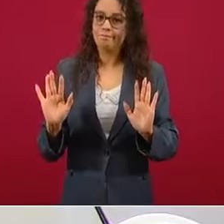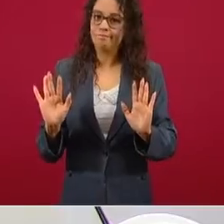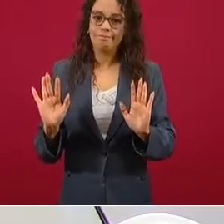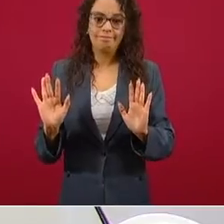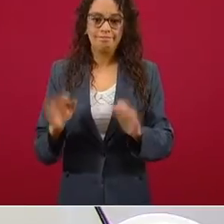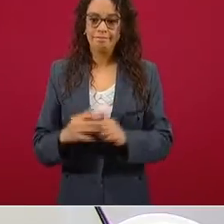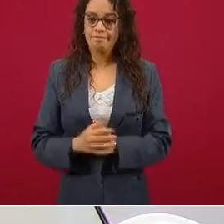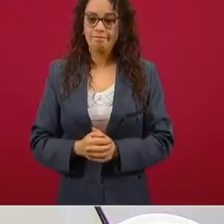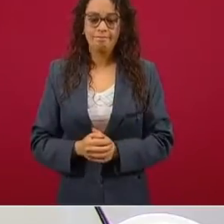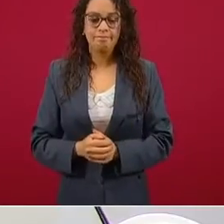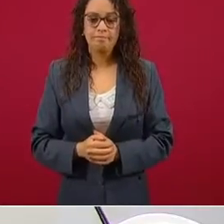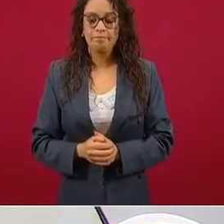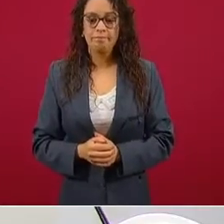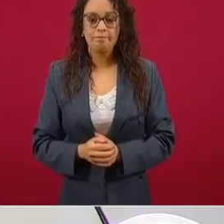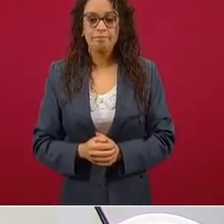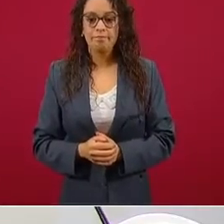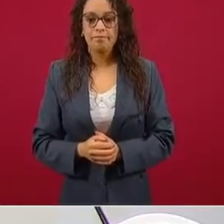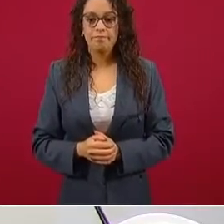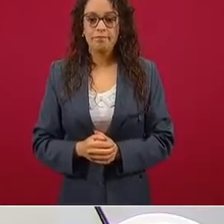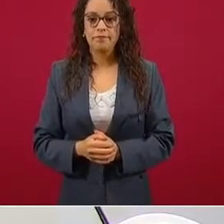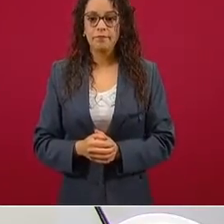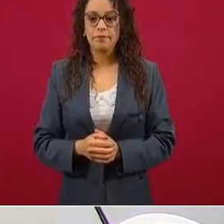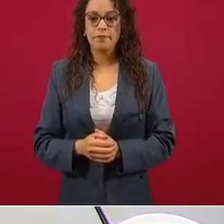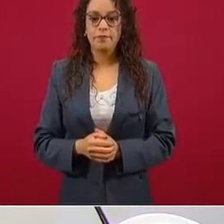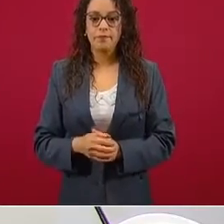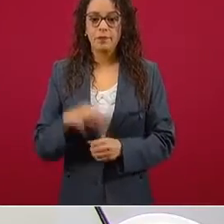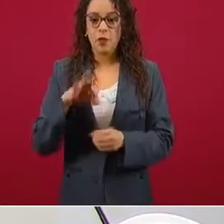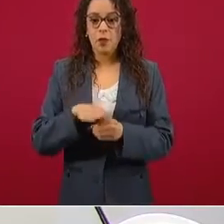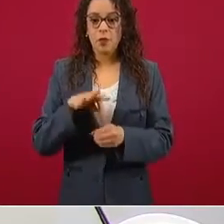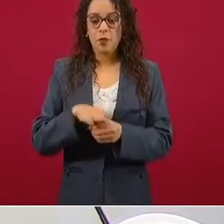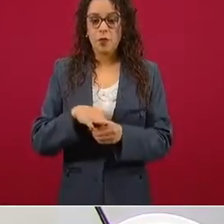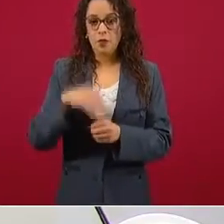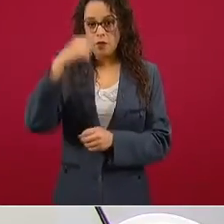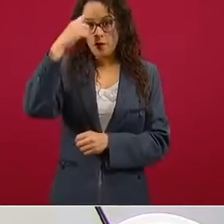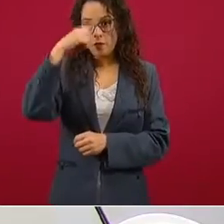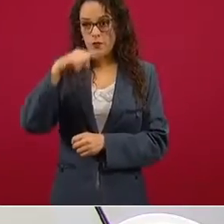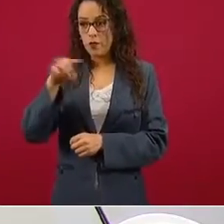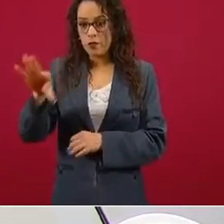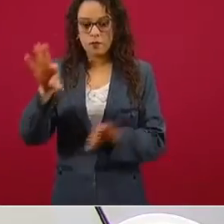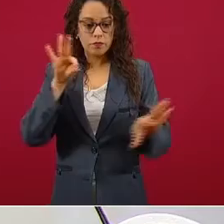A quienes elegimos que hagan lo que